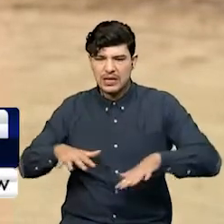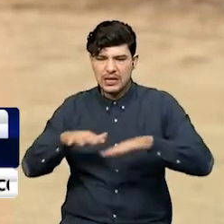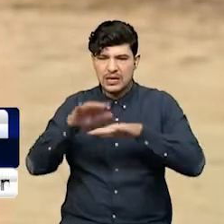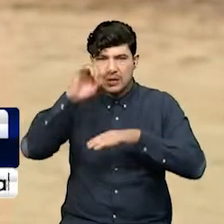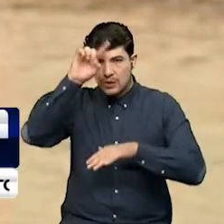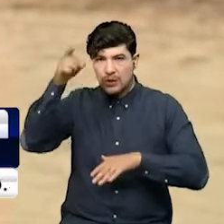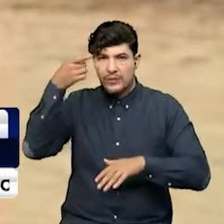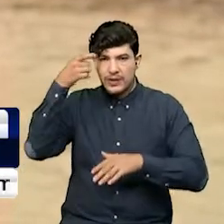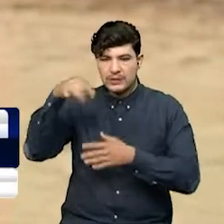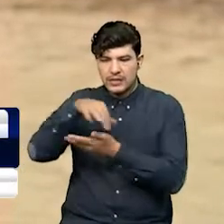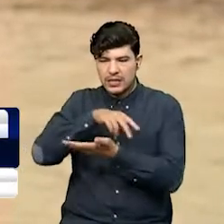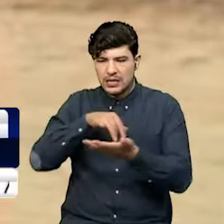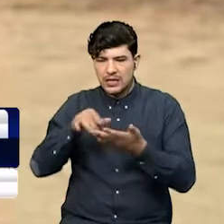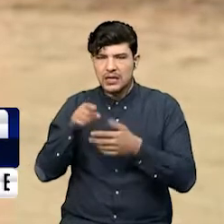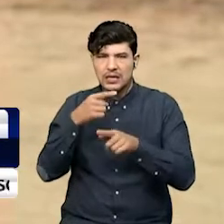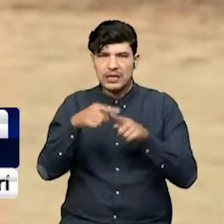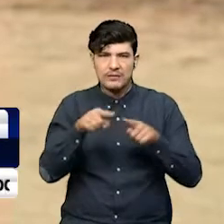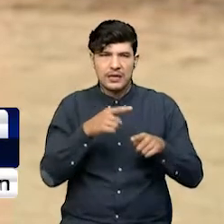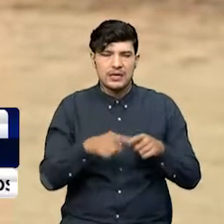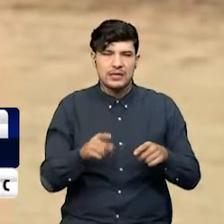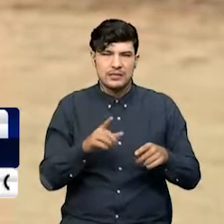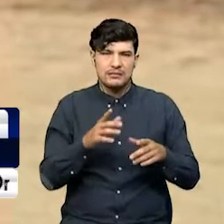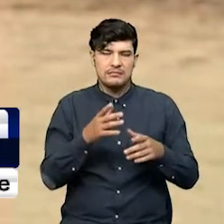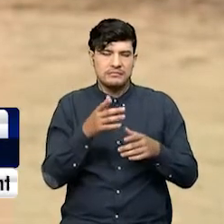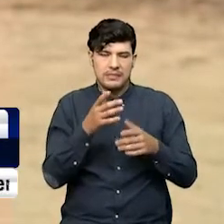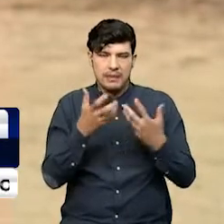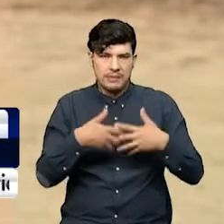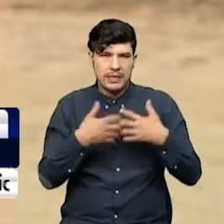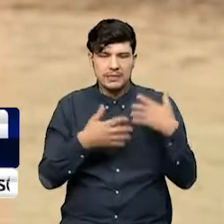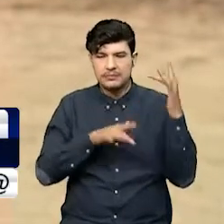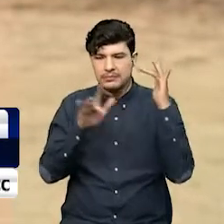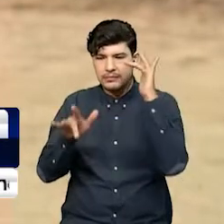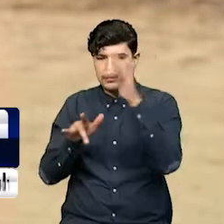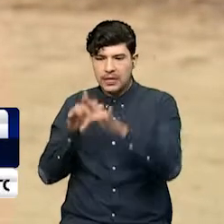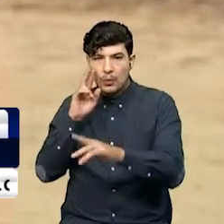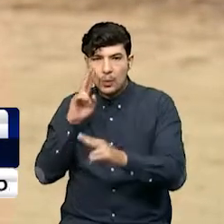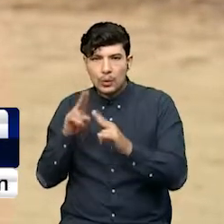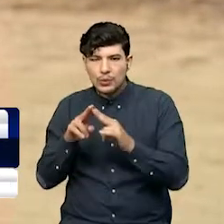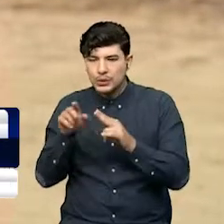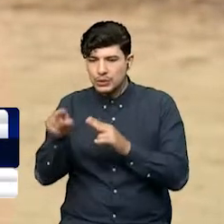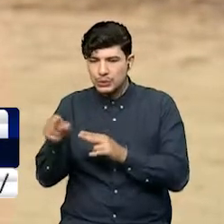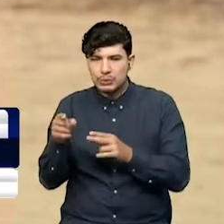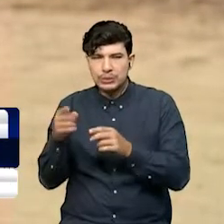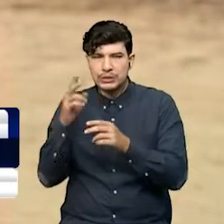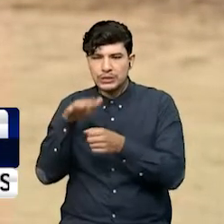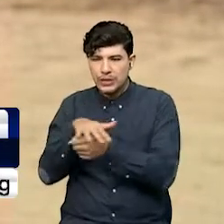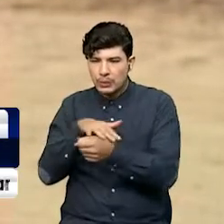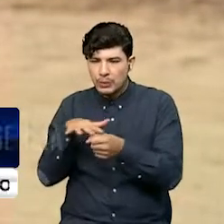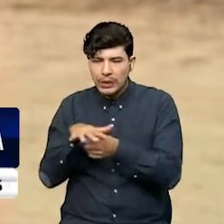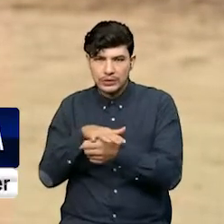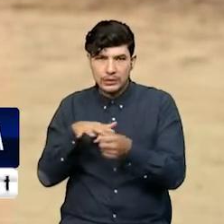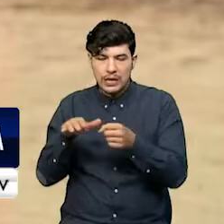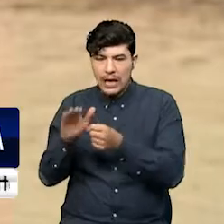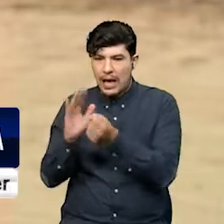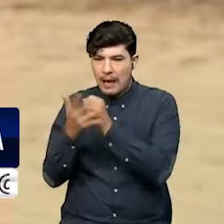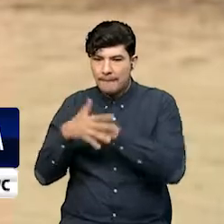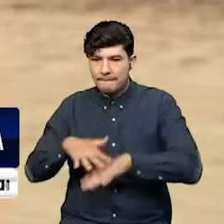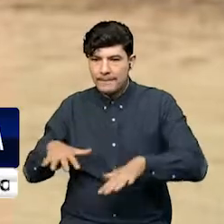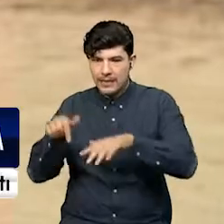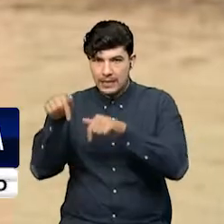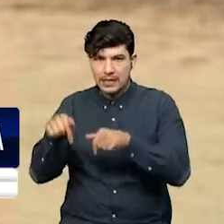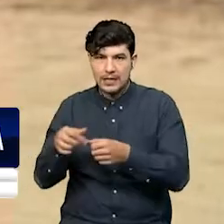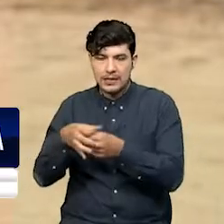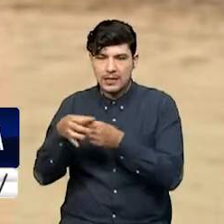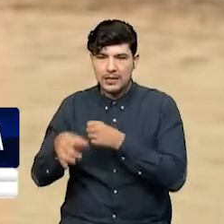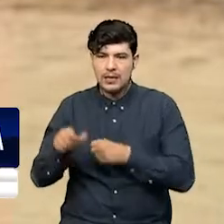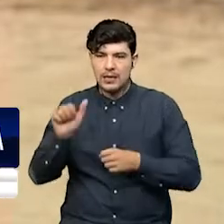diferentes autoridades ambientales conociendo un poco la situación ambiental que se ha presentado aquí en la lizama las autoridades responsabilizaron a